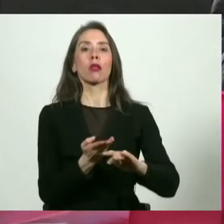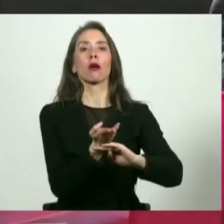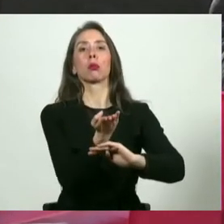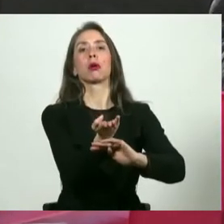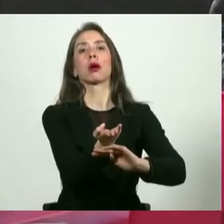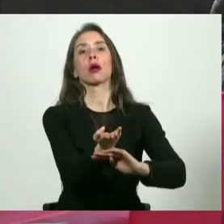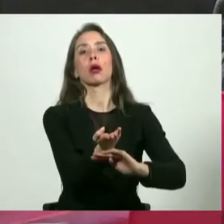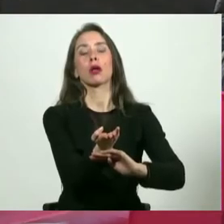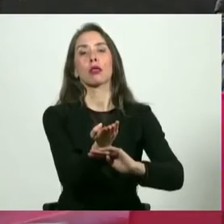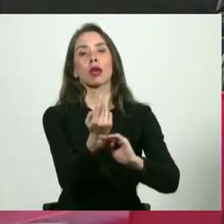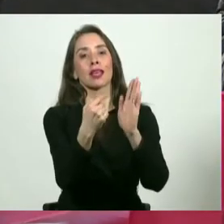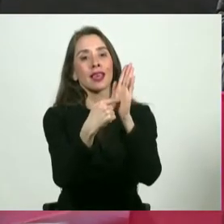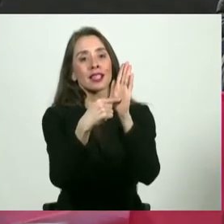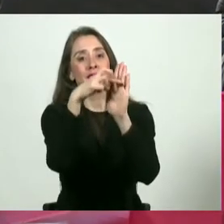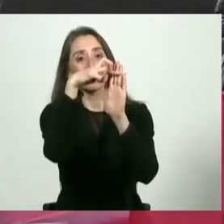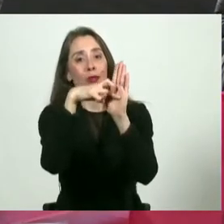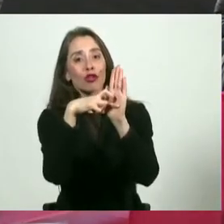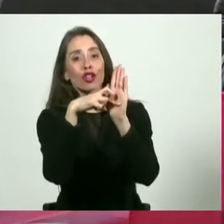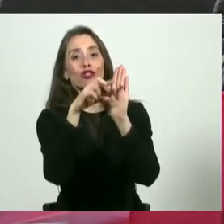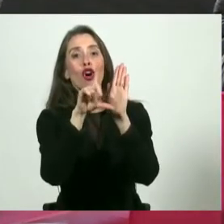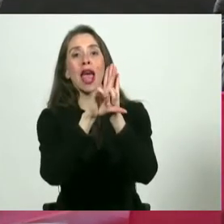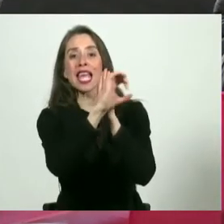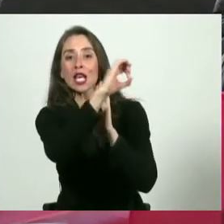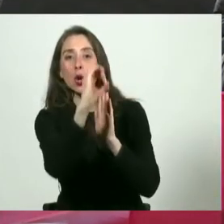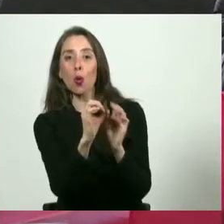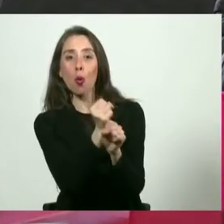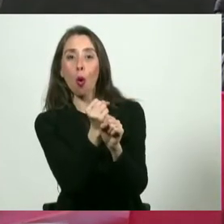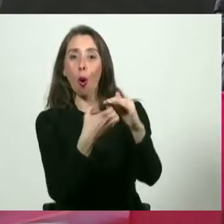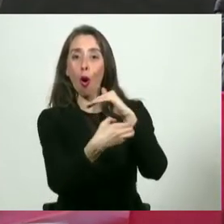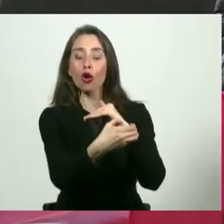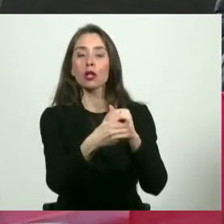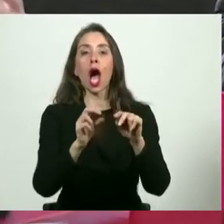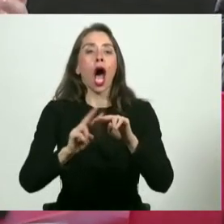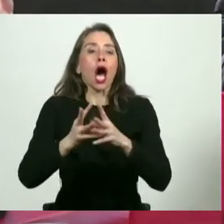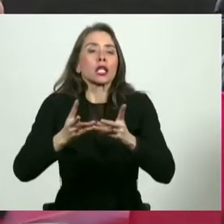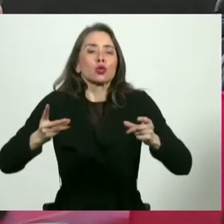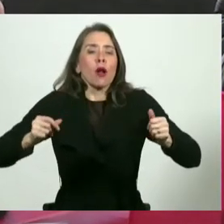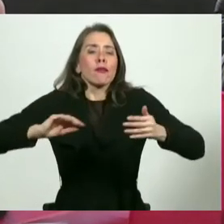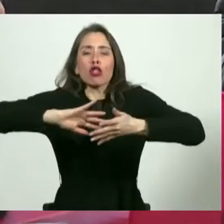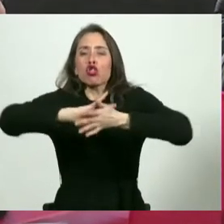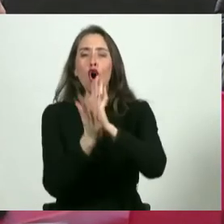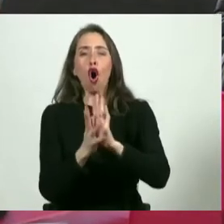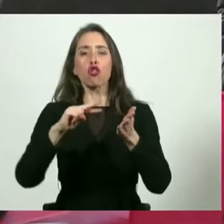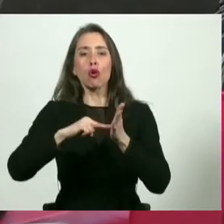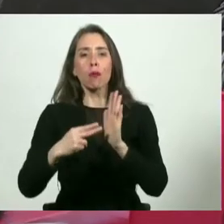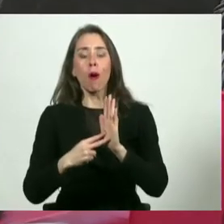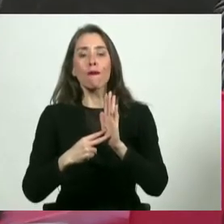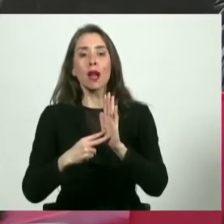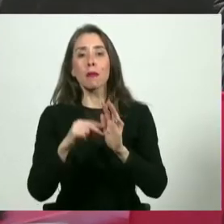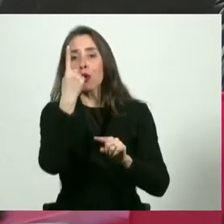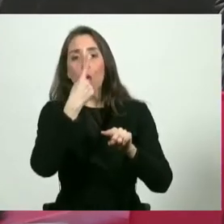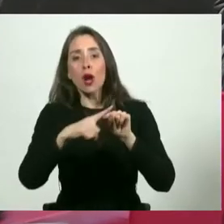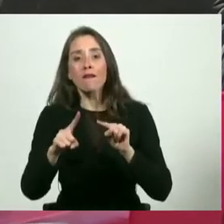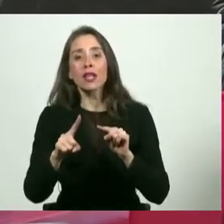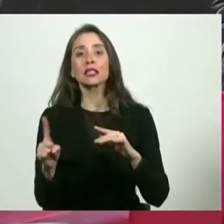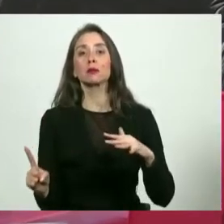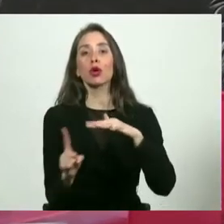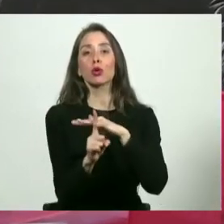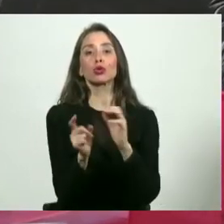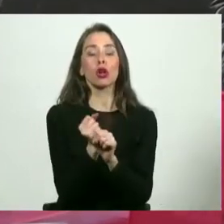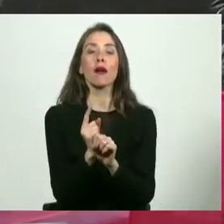ya inaceptable, ¿ya? Eso es parte justamente de los paquetes de proyectos que habíamos refundido nosotros